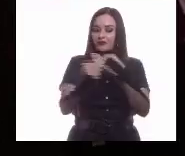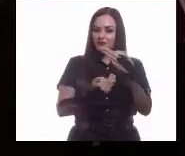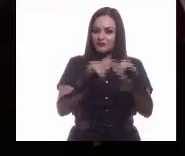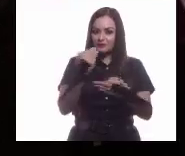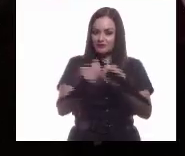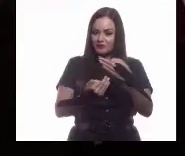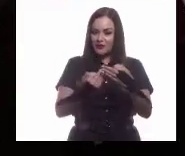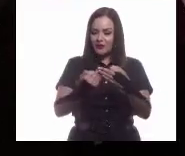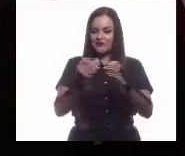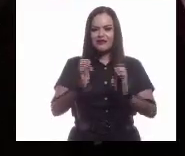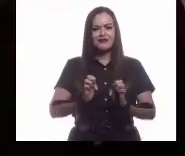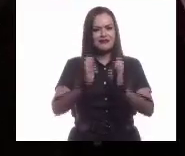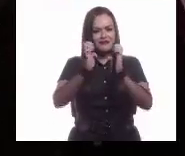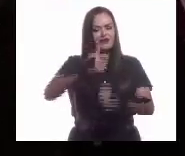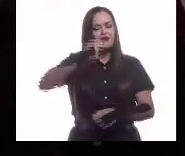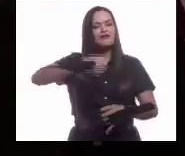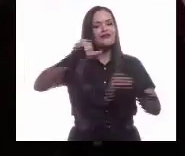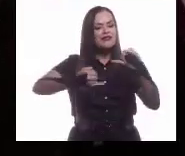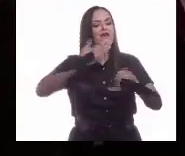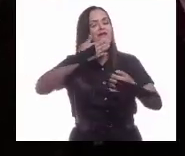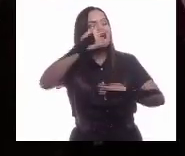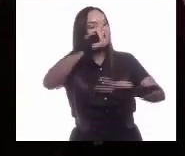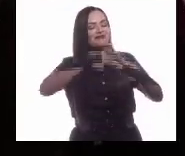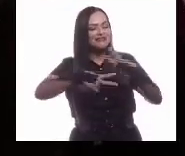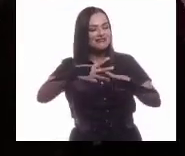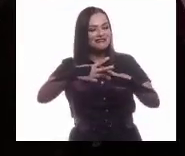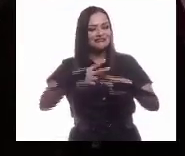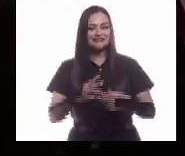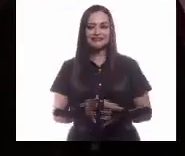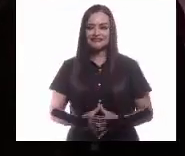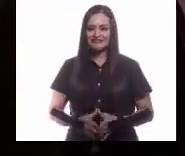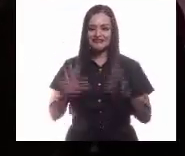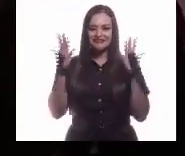Poder Judicial en Baja California Sur. Bienvenidos, por favor.